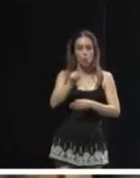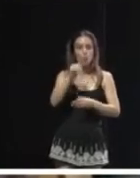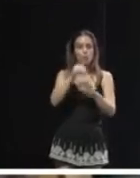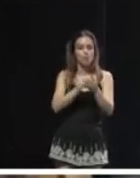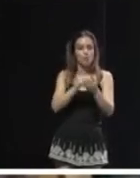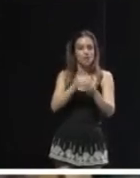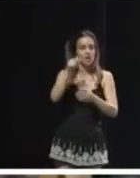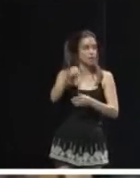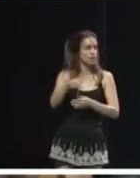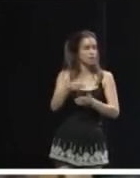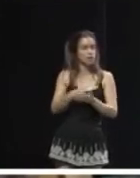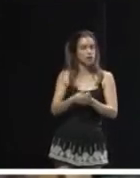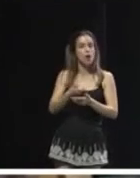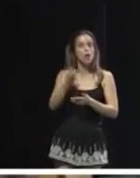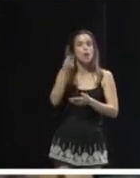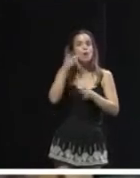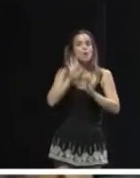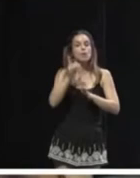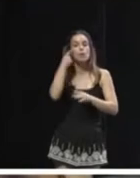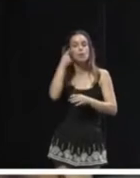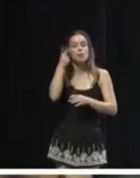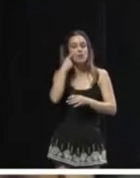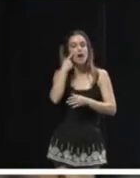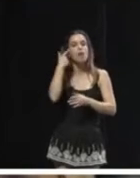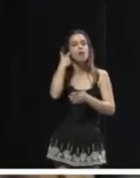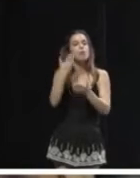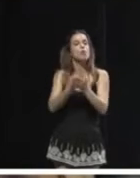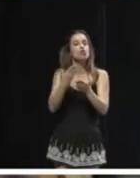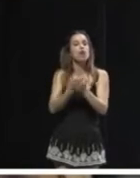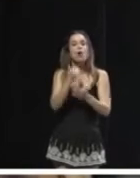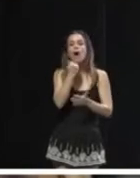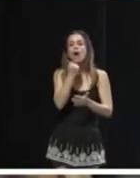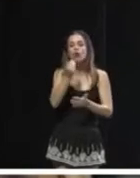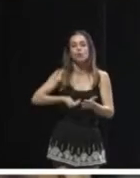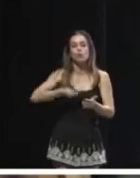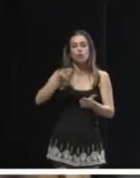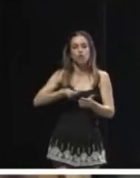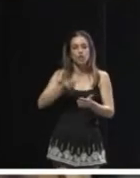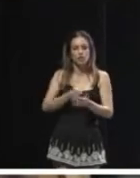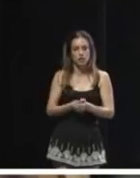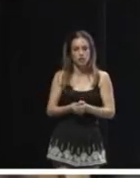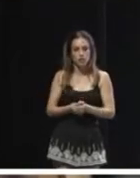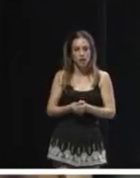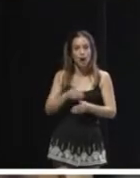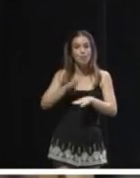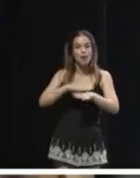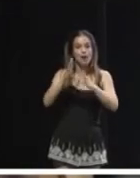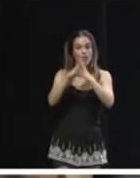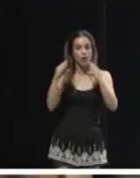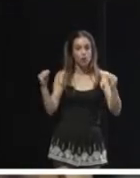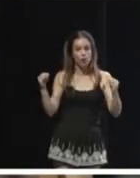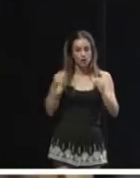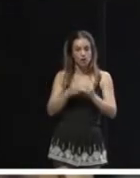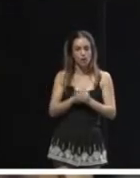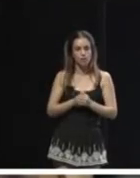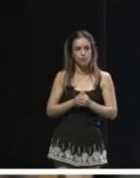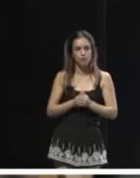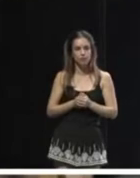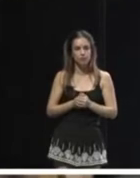nuestro país. Pero mirad, hemos demostrado algo importante para Andalucía.